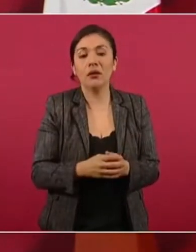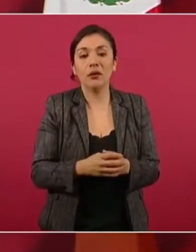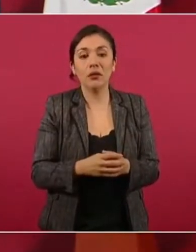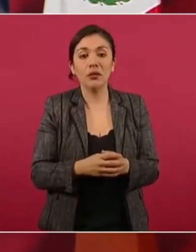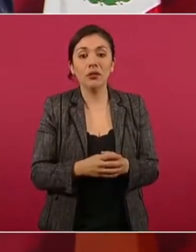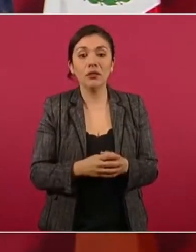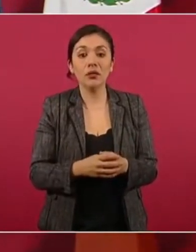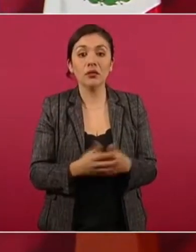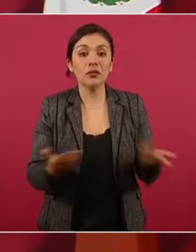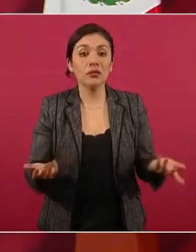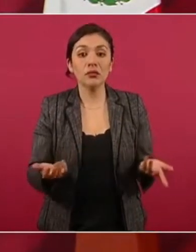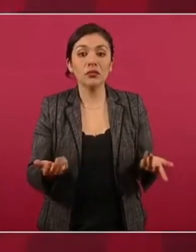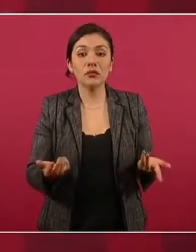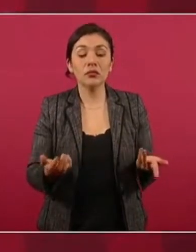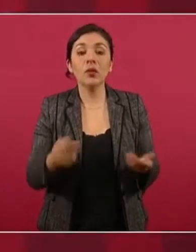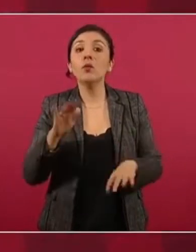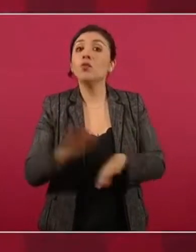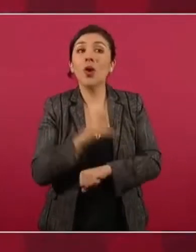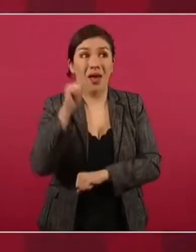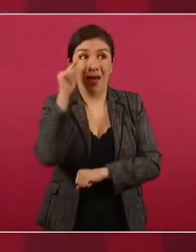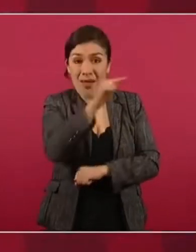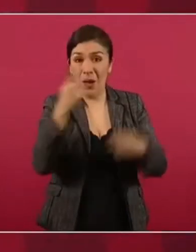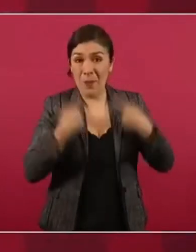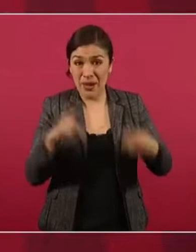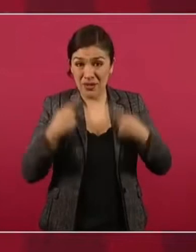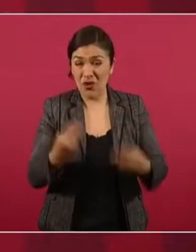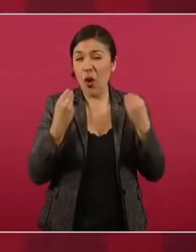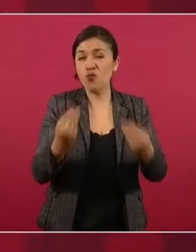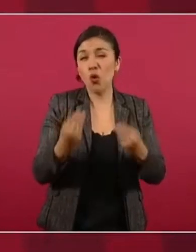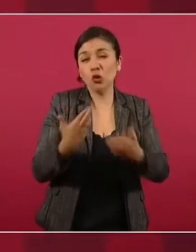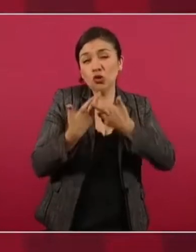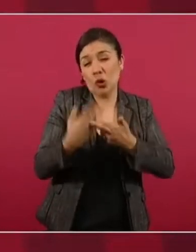porque no tienen fuerza de trabajo